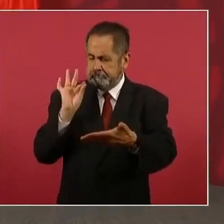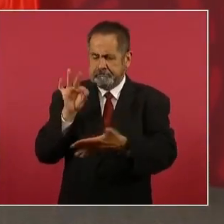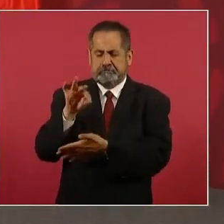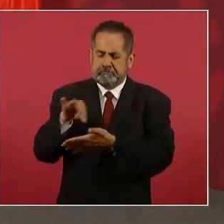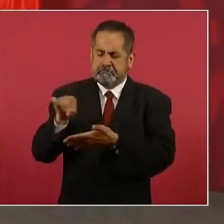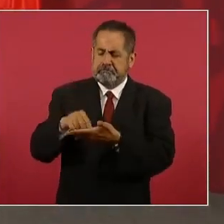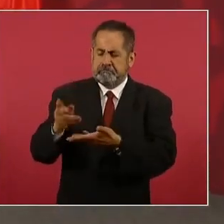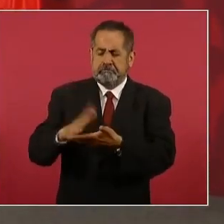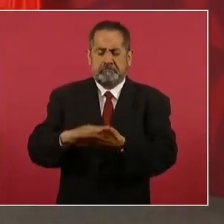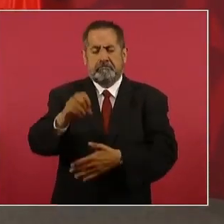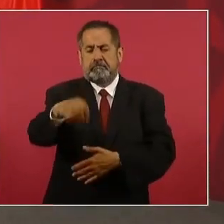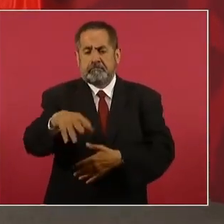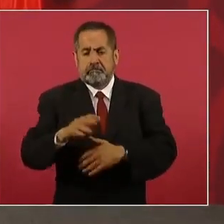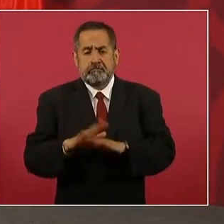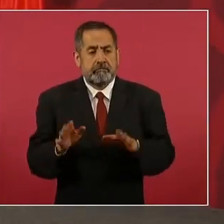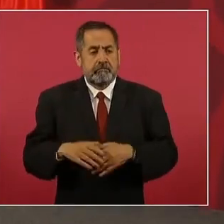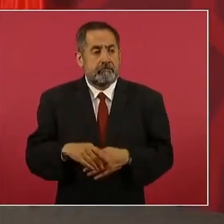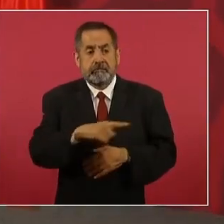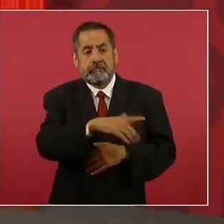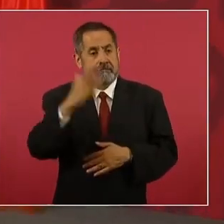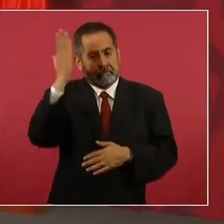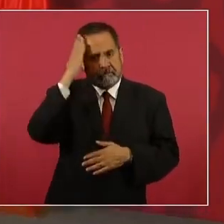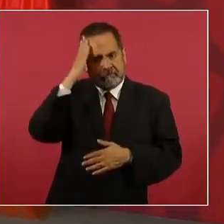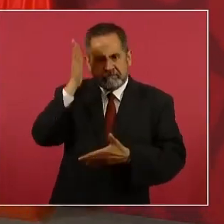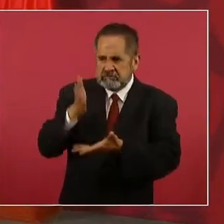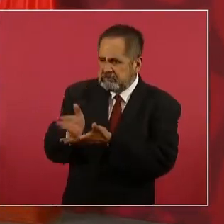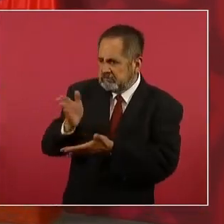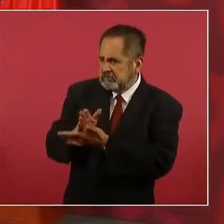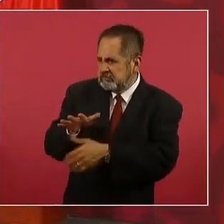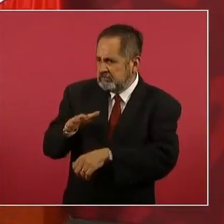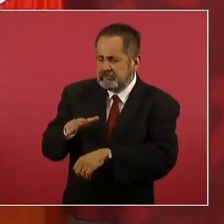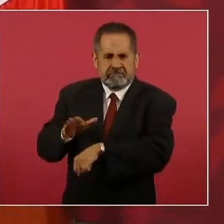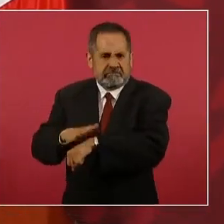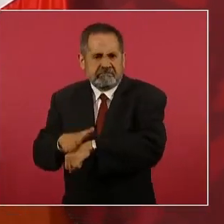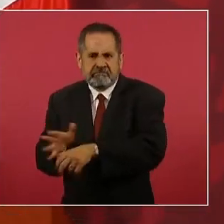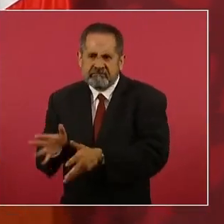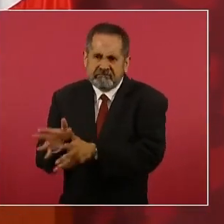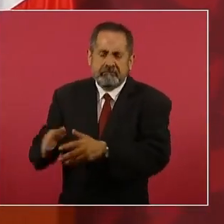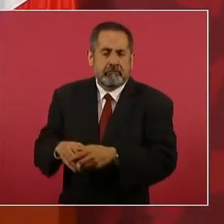ni líderes ni autoridades.